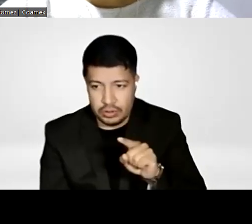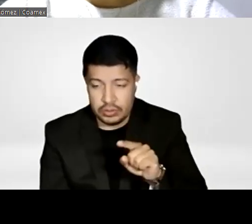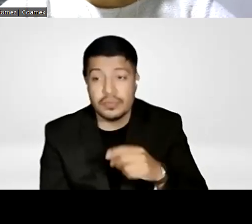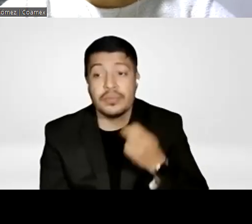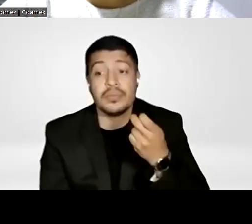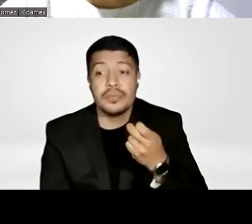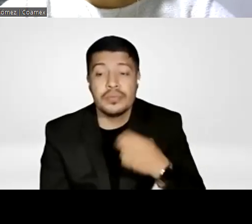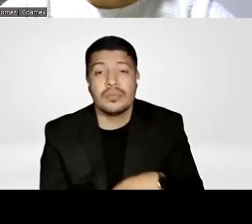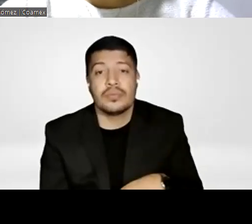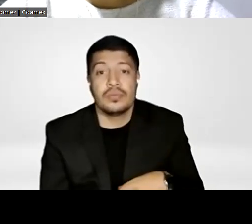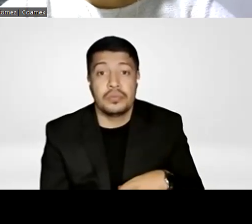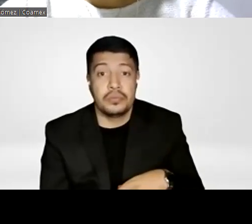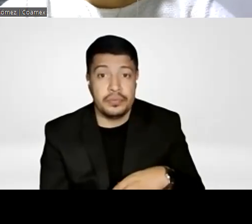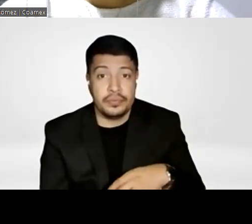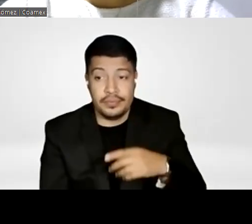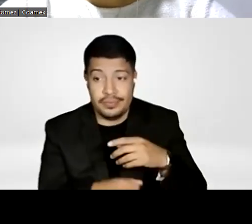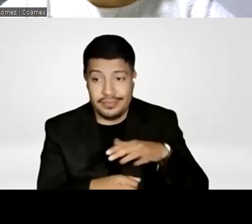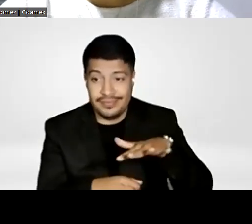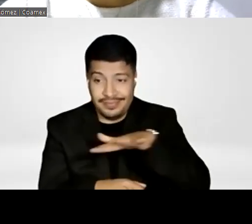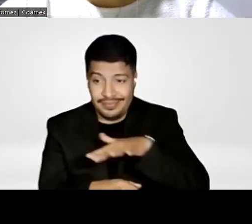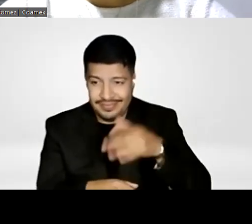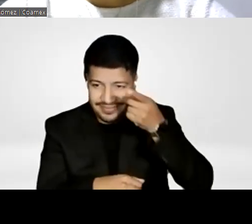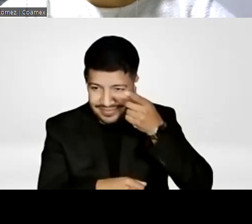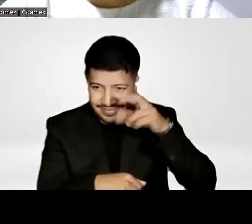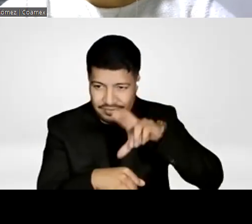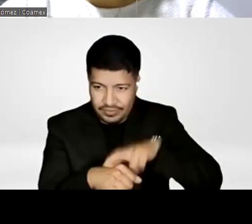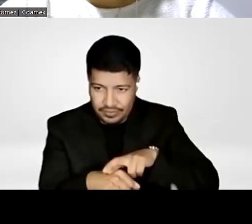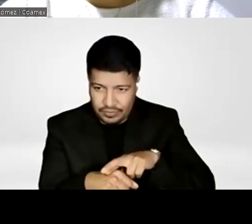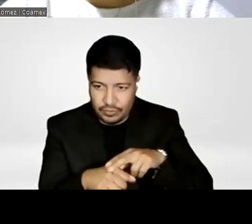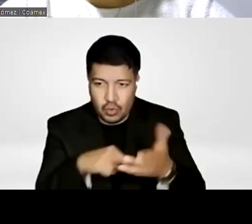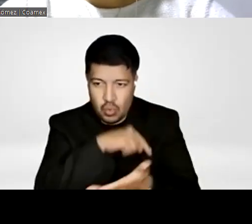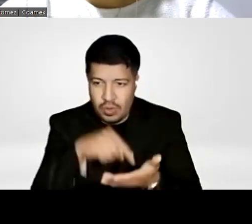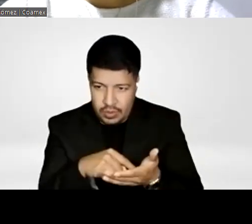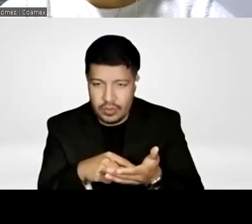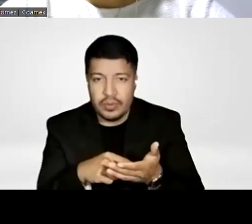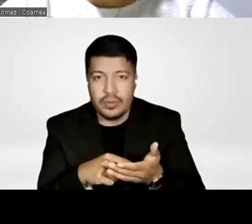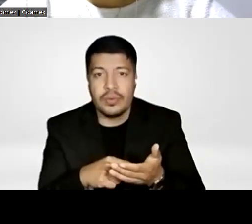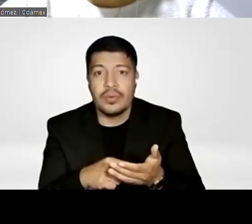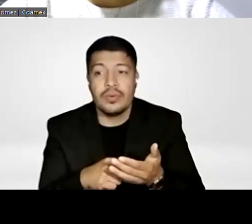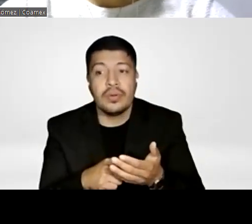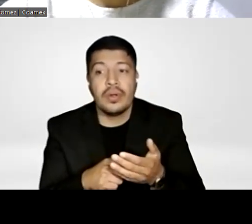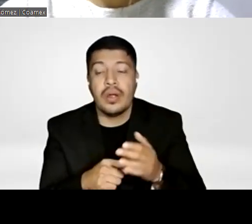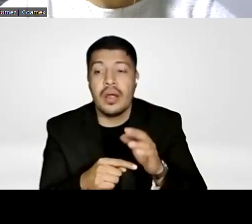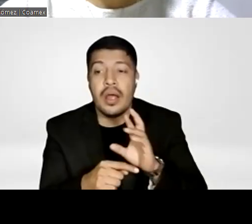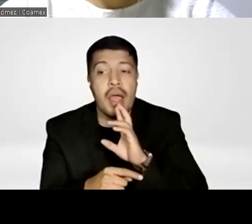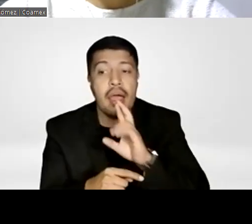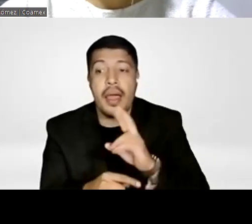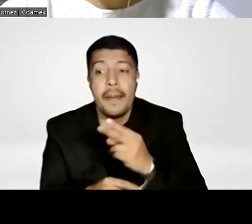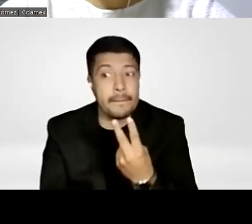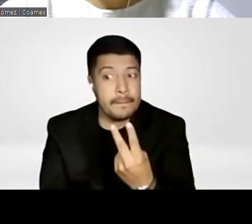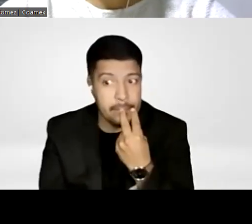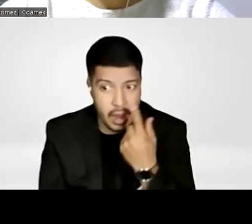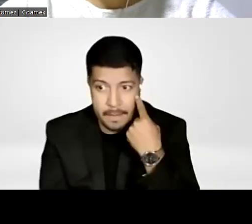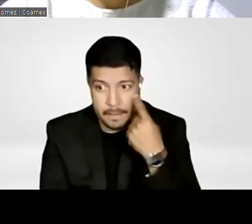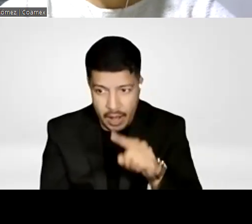ya diseñando una campaña que se llama Mírame para la detección, en donde vamos a ir a ciudades no solo donde tenemos clínicas,